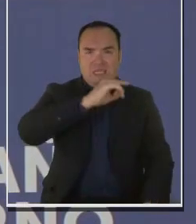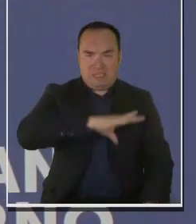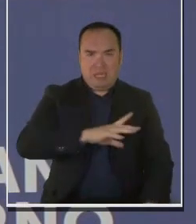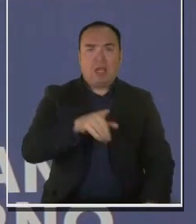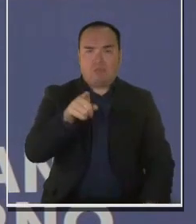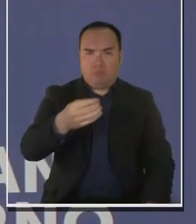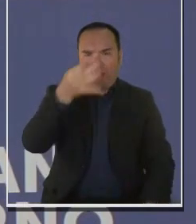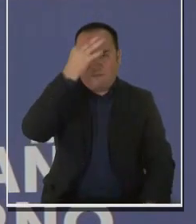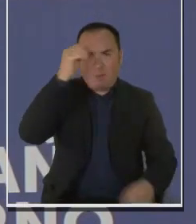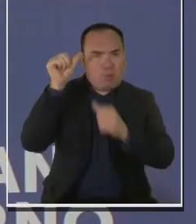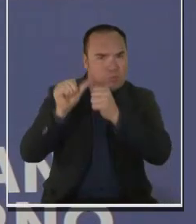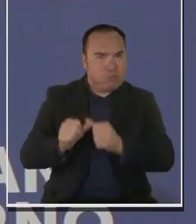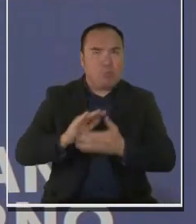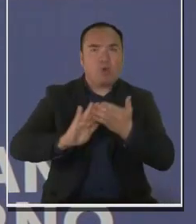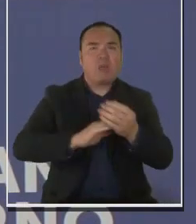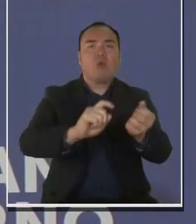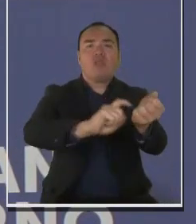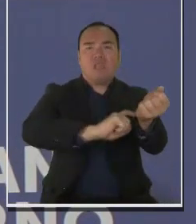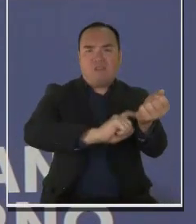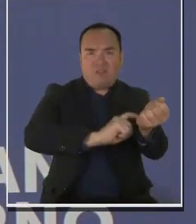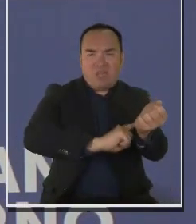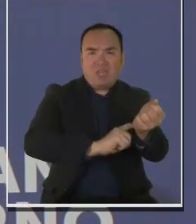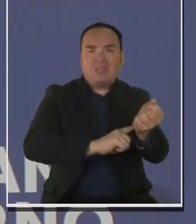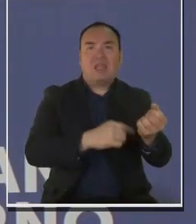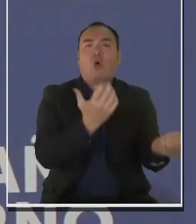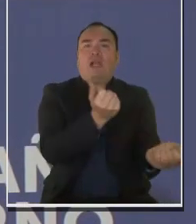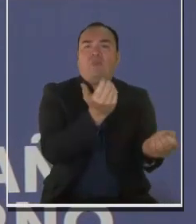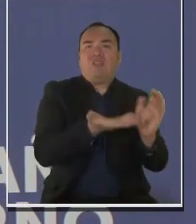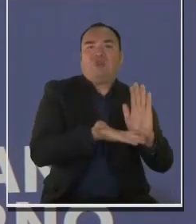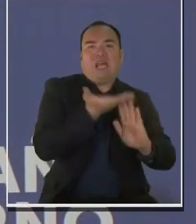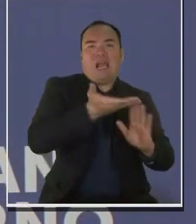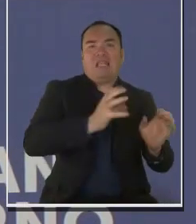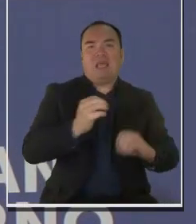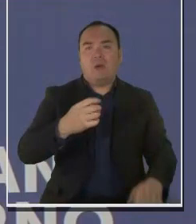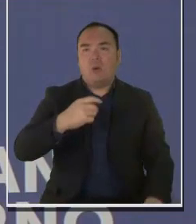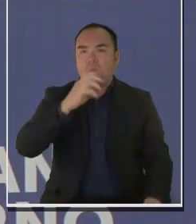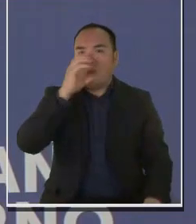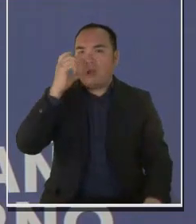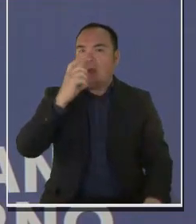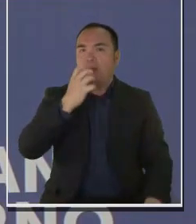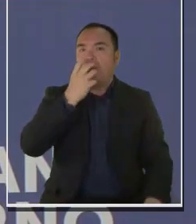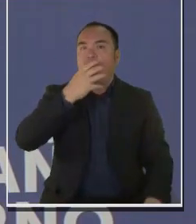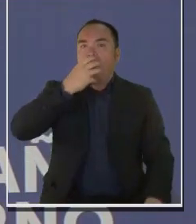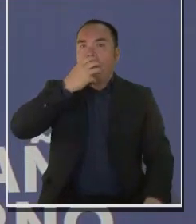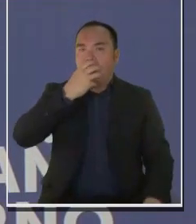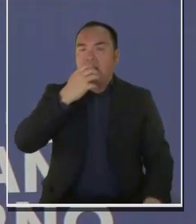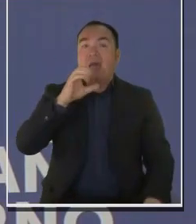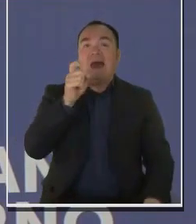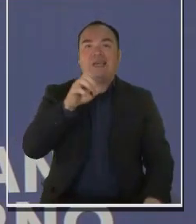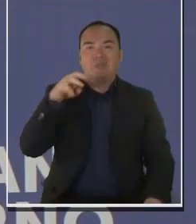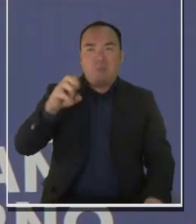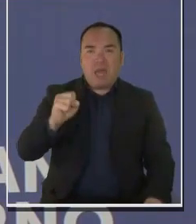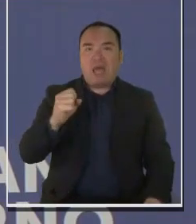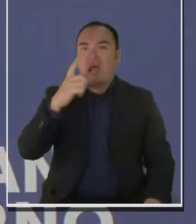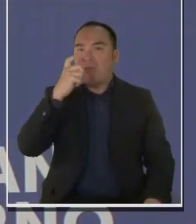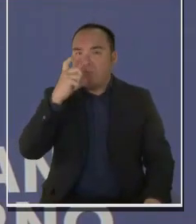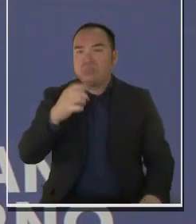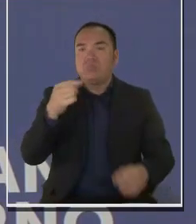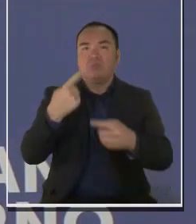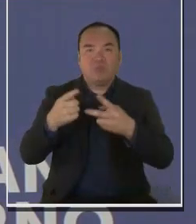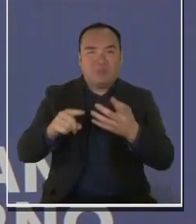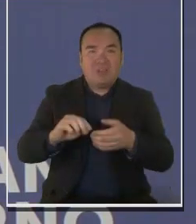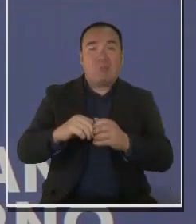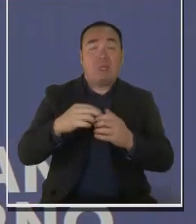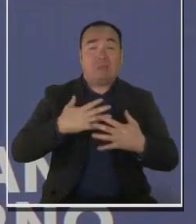crónica, son diabéticos, son hipertensos, tienen asma, tienen alguna patología respiratoria y por tanto es importante